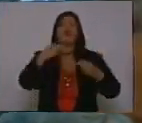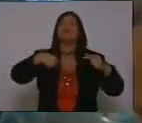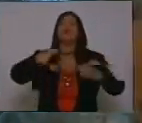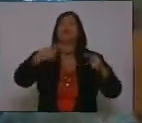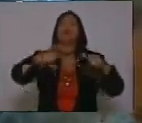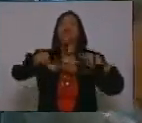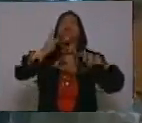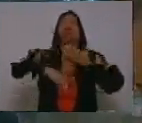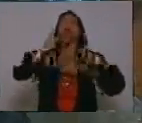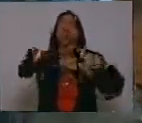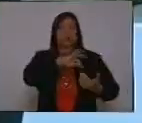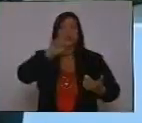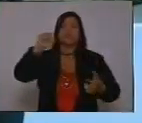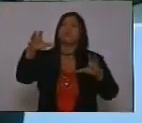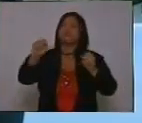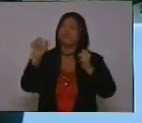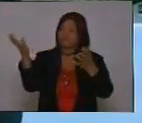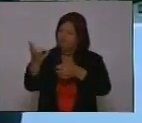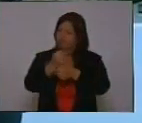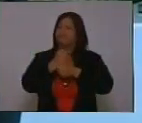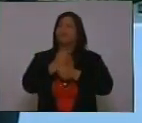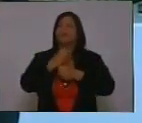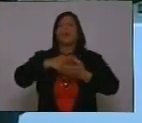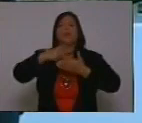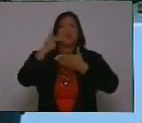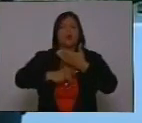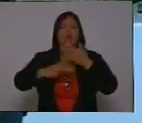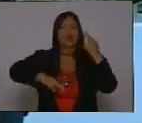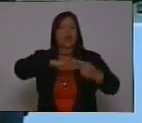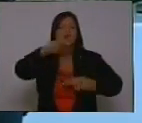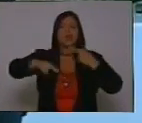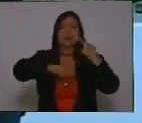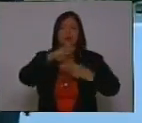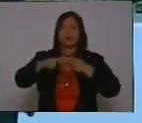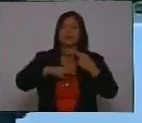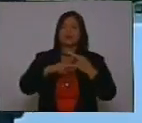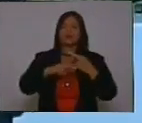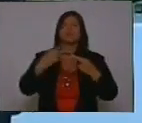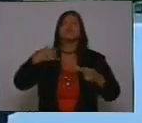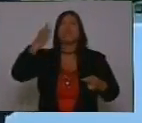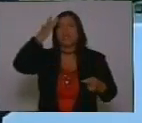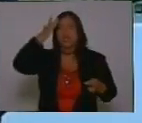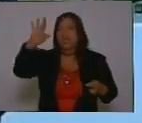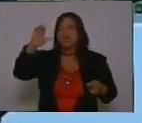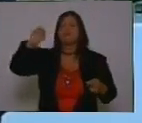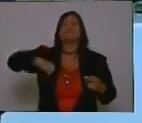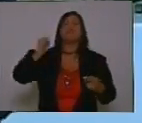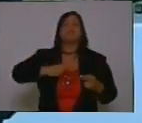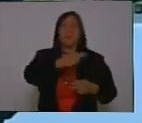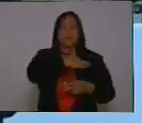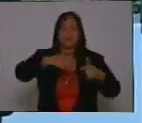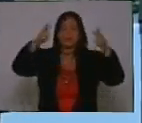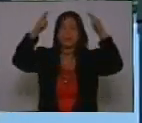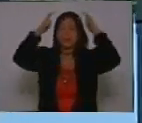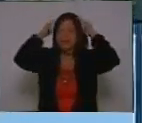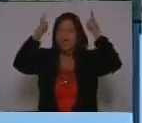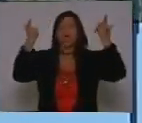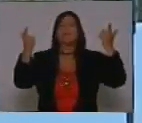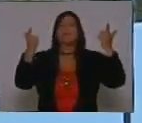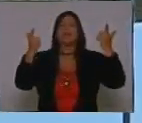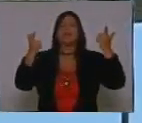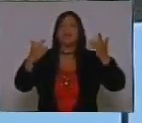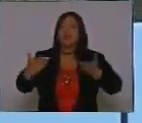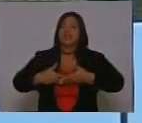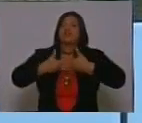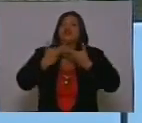proyecto socialista, creímos en este proyecto revolucionario, creímos en el comandante Chávez y que dio la